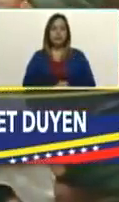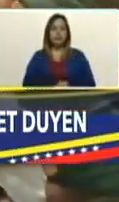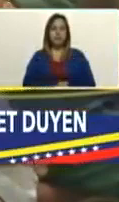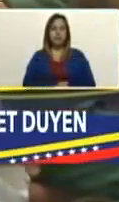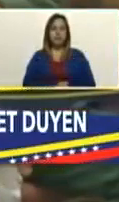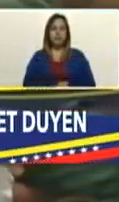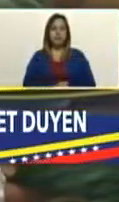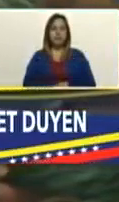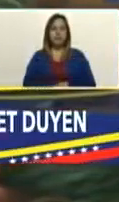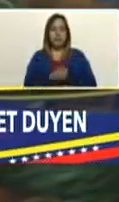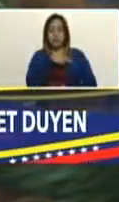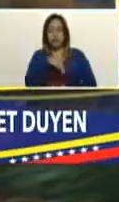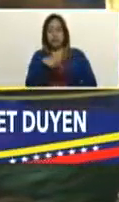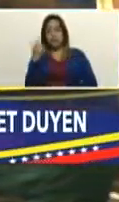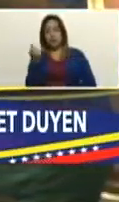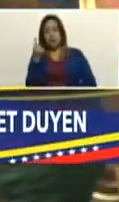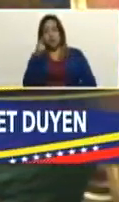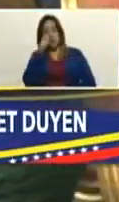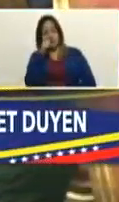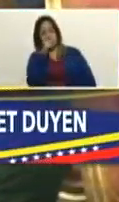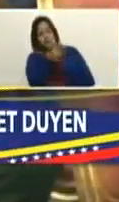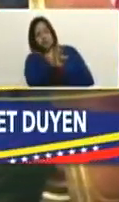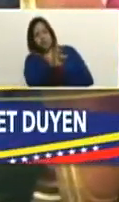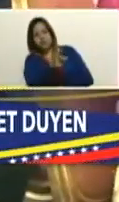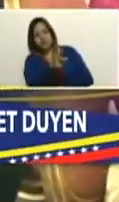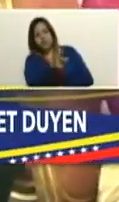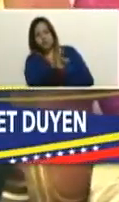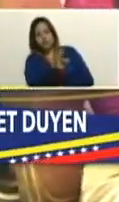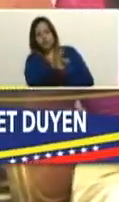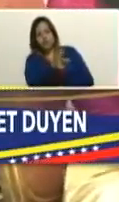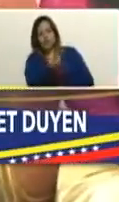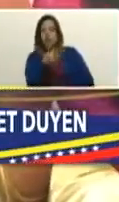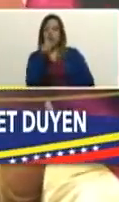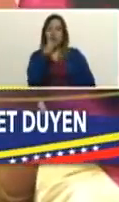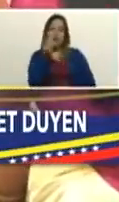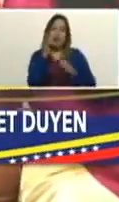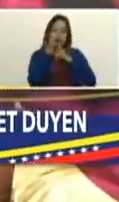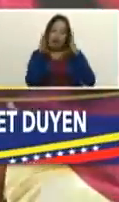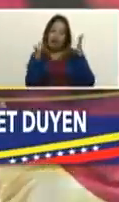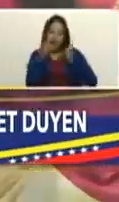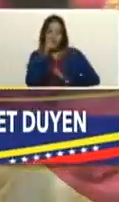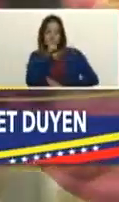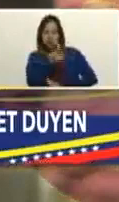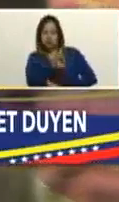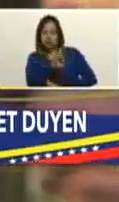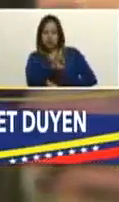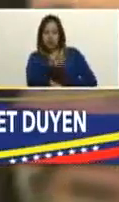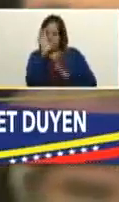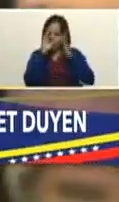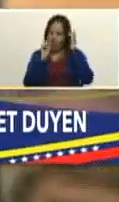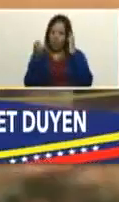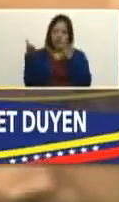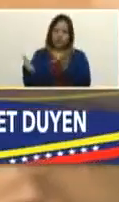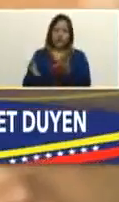Y nosotros observamos con gran detalle, embajador,